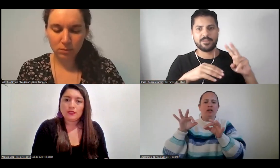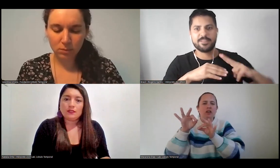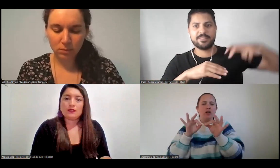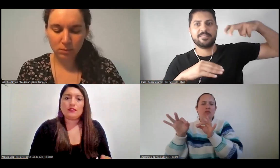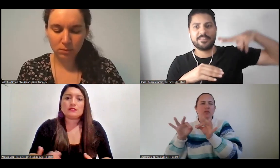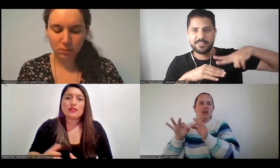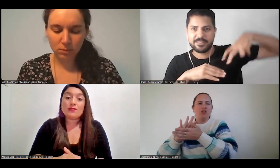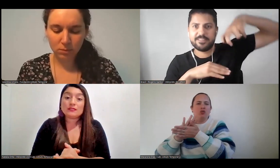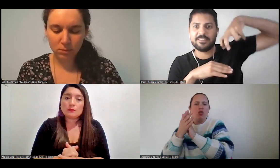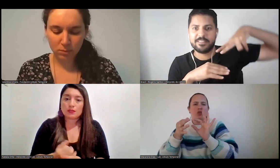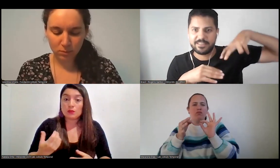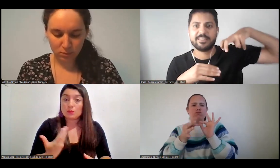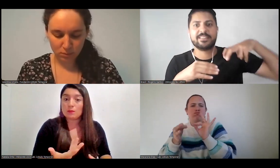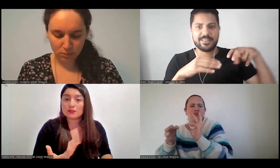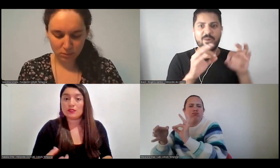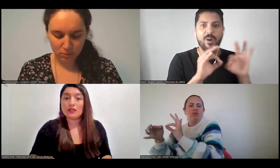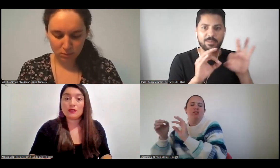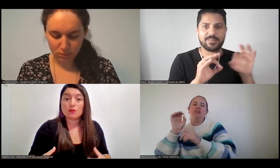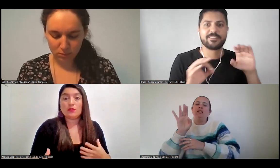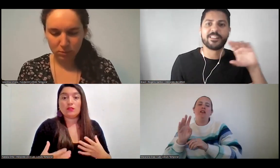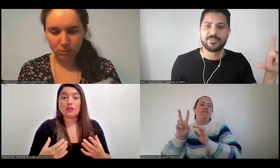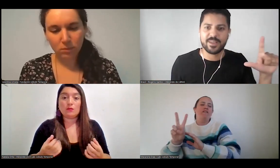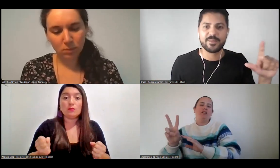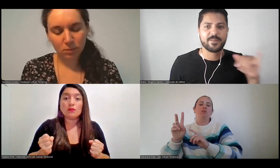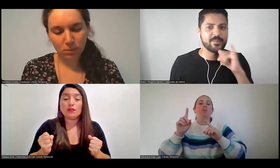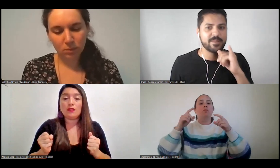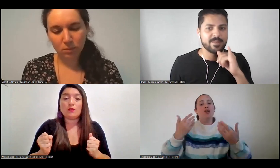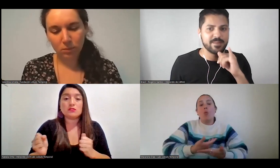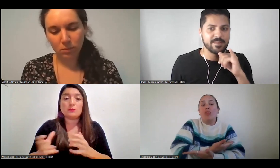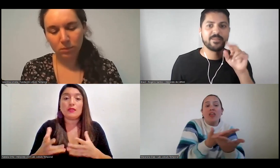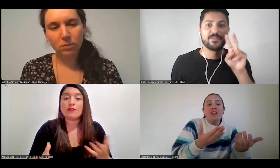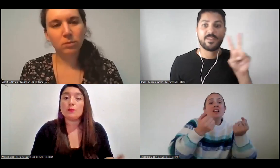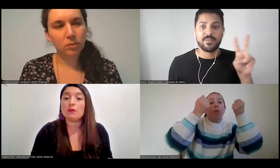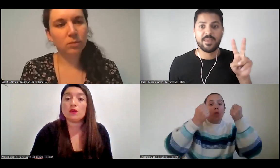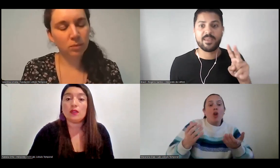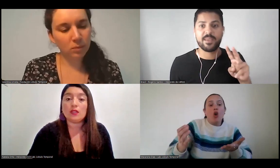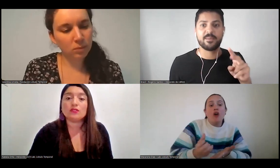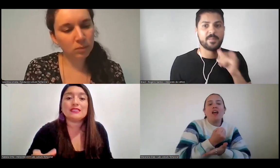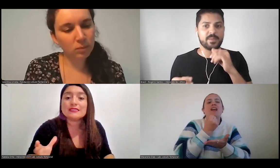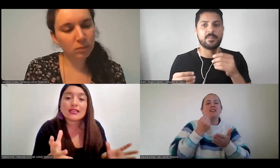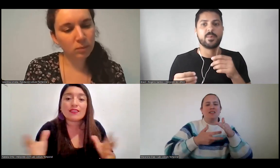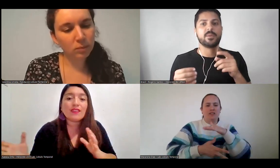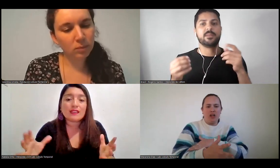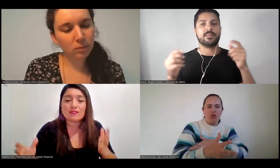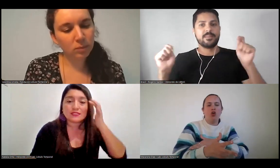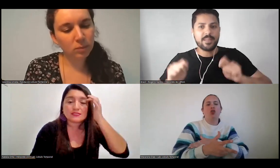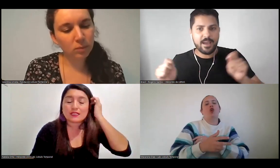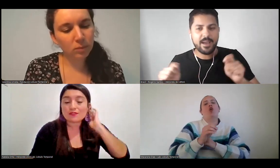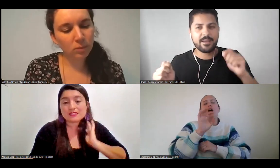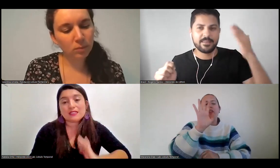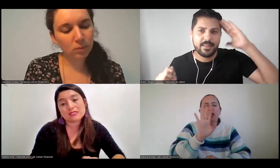son, ¿ya? Y esa es la diferencia, por ejemplo, como pasó acá y el movimiento que hubo de cuando se explicaba, por ejemplo, el conejo. Entonces esa es la idea